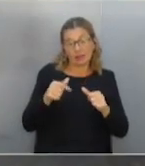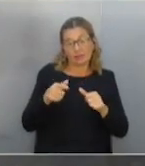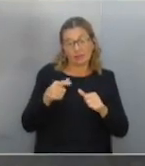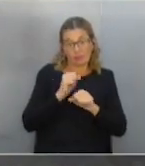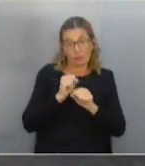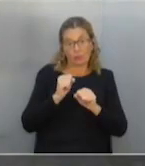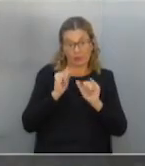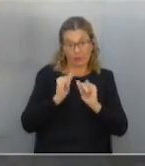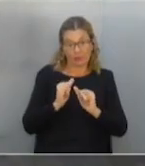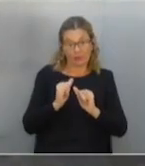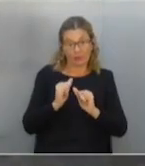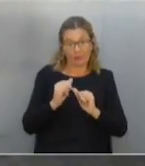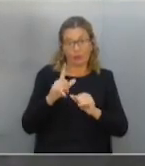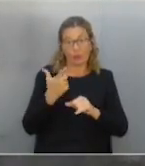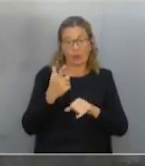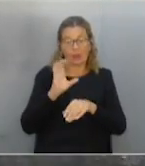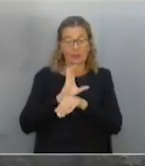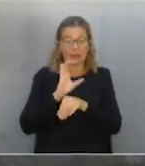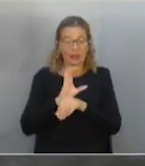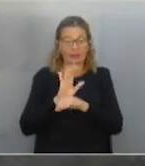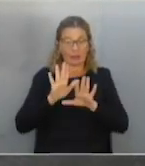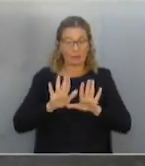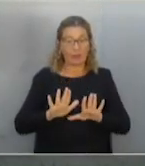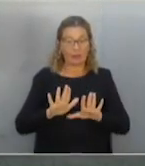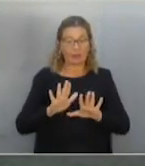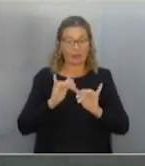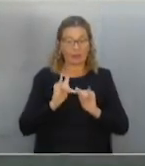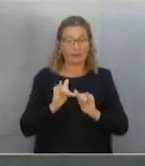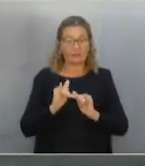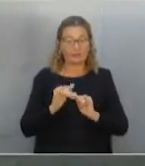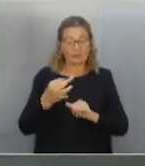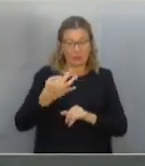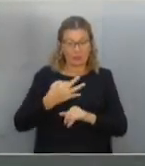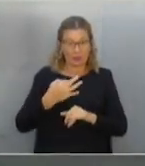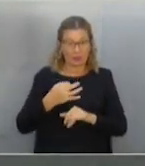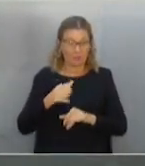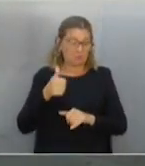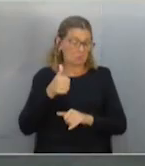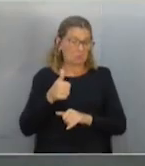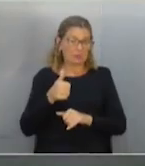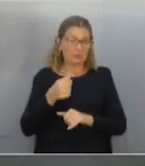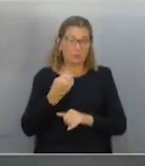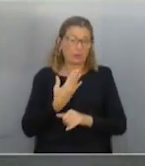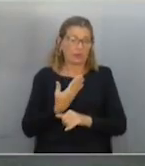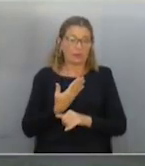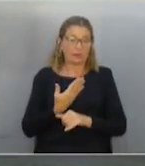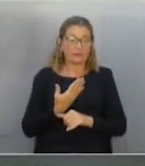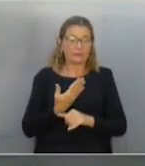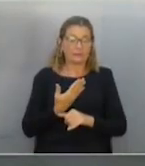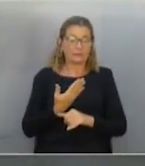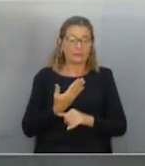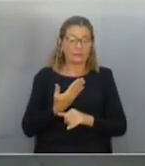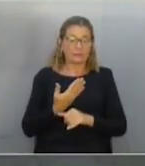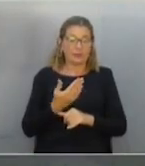puedo, sí. Si no tengo clases o así, paro. Puede ser, sí. En realidad me parece genial. Por el hecho de que, estando en el